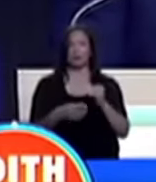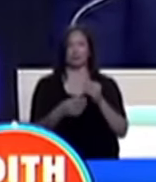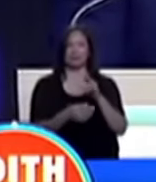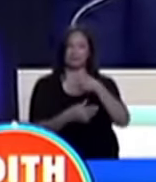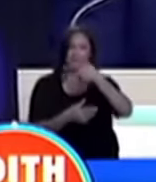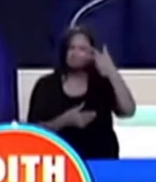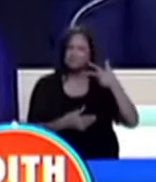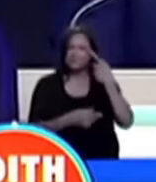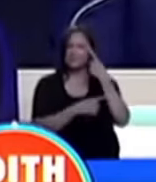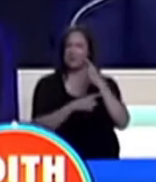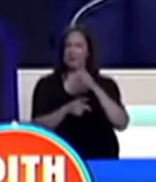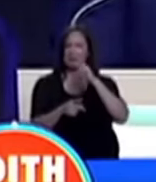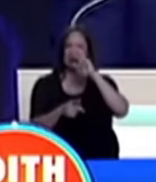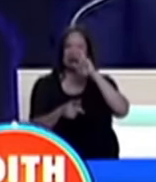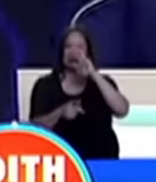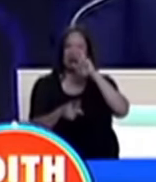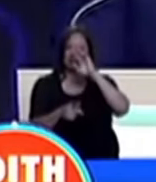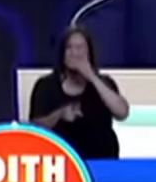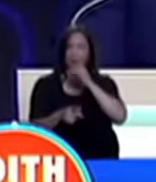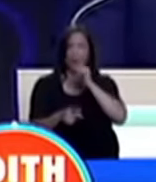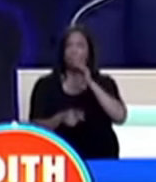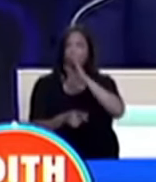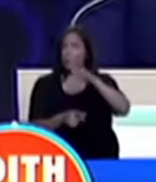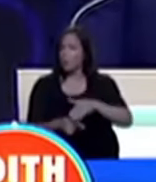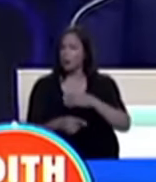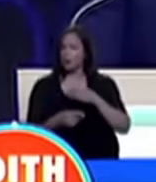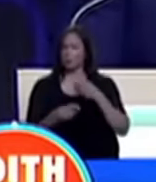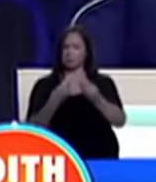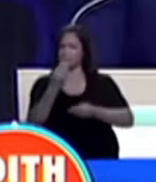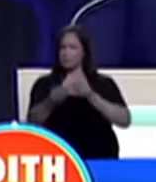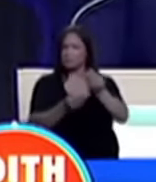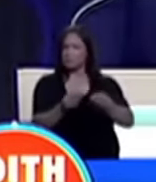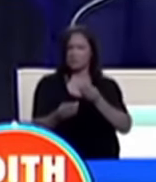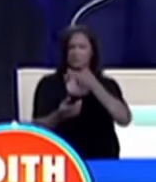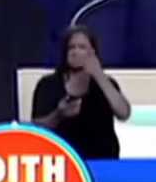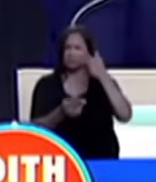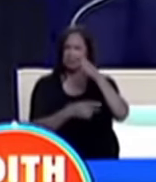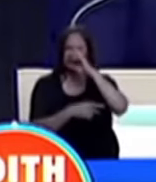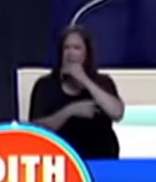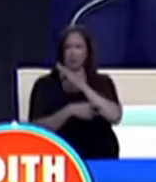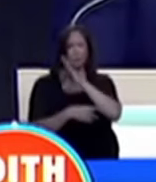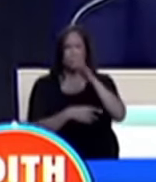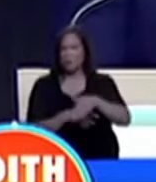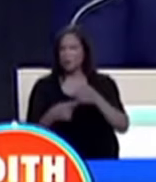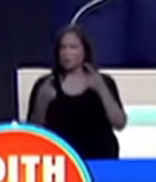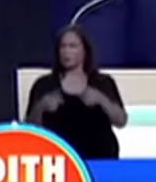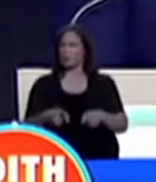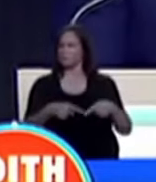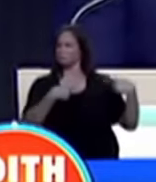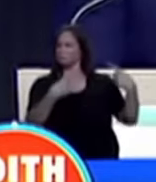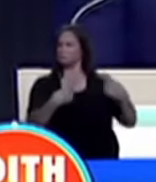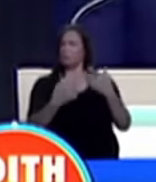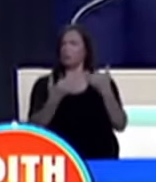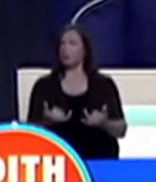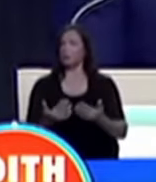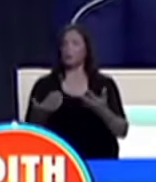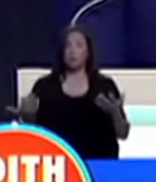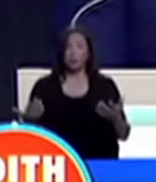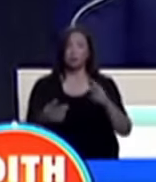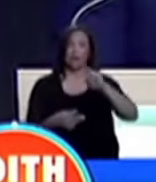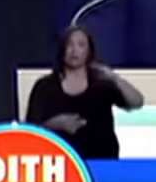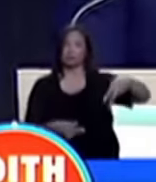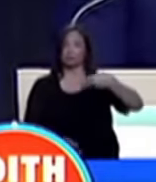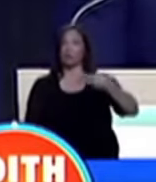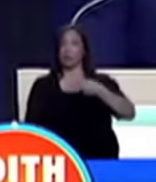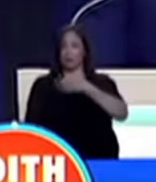de visas a los haitianos, lo antes nunca visto en la historia de la República Dominicana. Y por lo tanto, hay